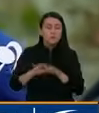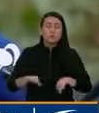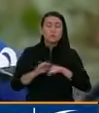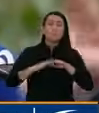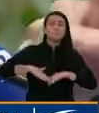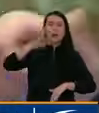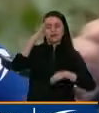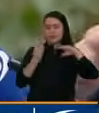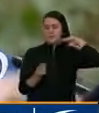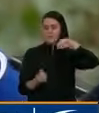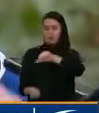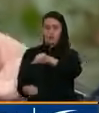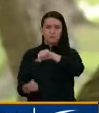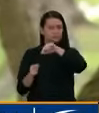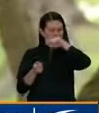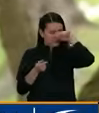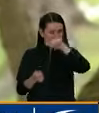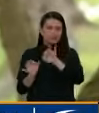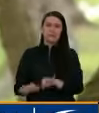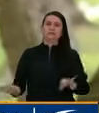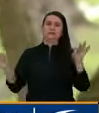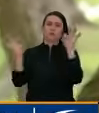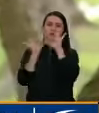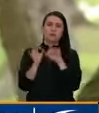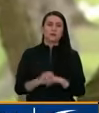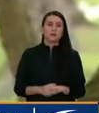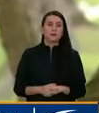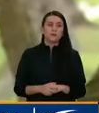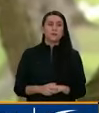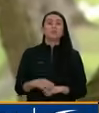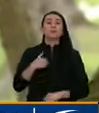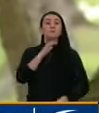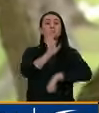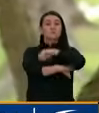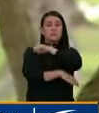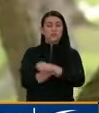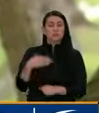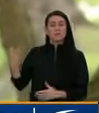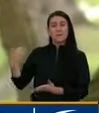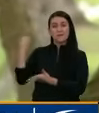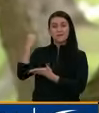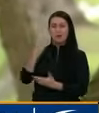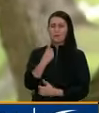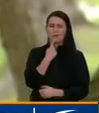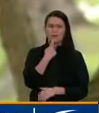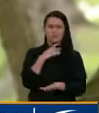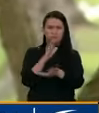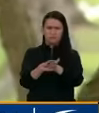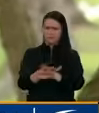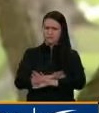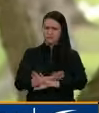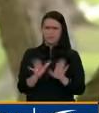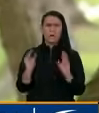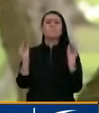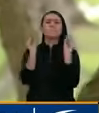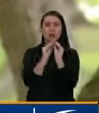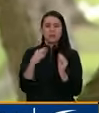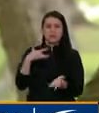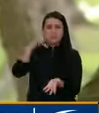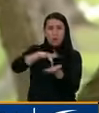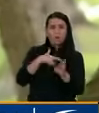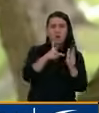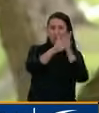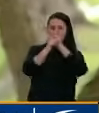Por lo tanto, la inversión no va a ser. El ministro Bonilla también agregó que no es momento para endeudar más el país y que